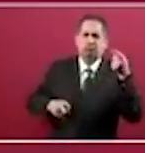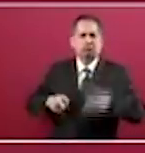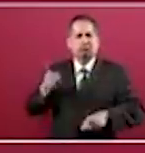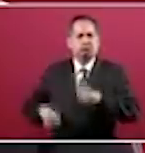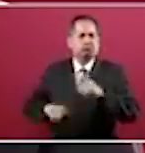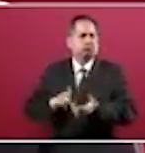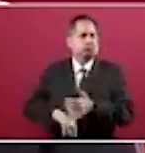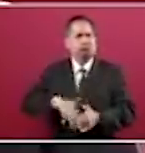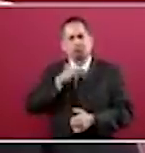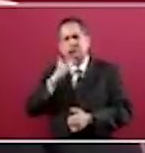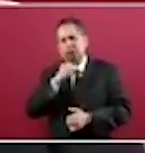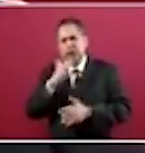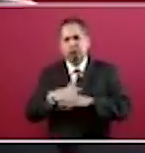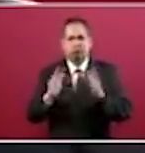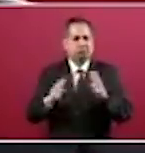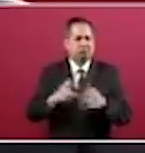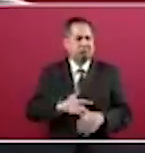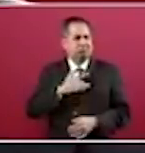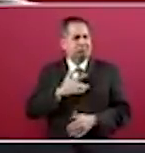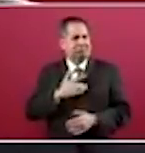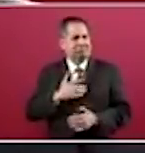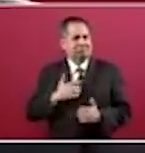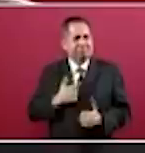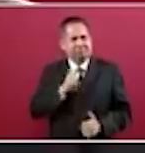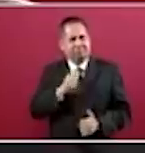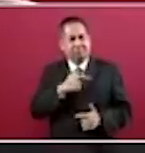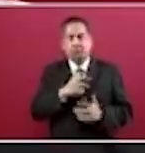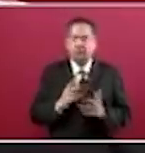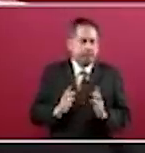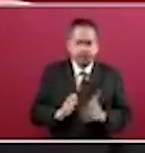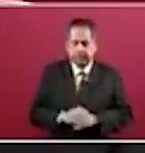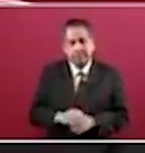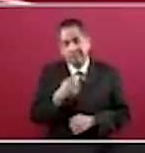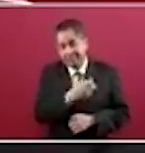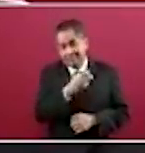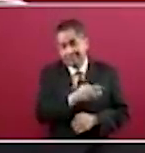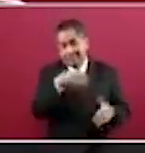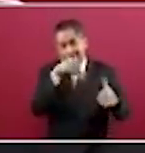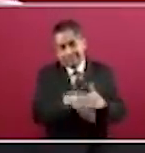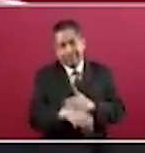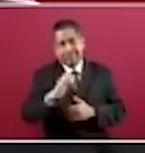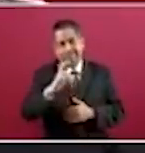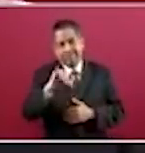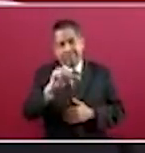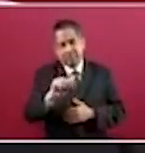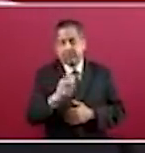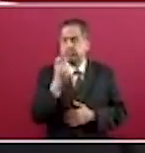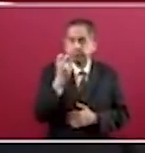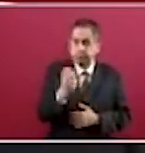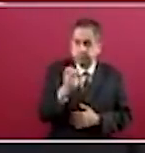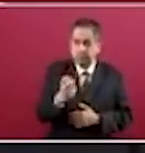autoritario, corrupto, inhumano, que nos llevó a la crisis de México. Por